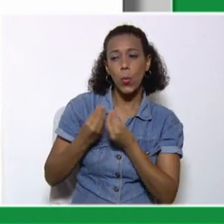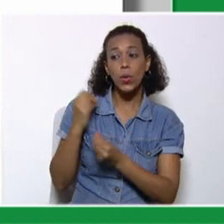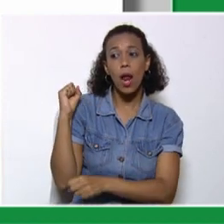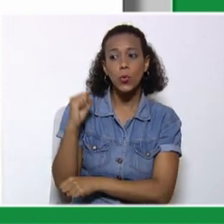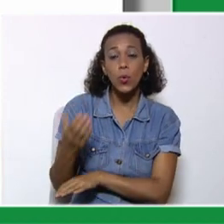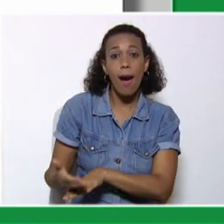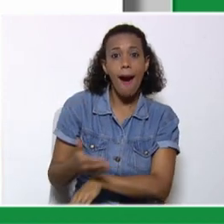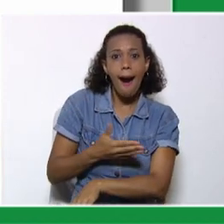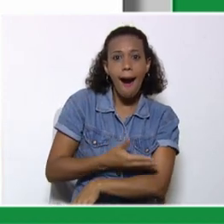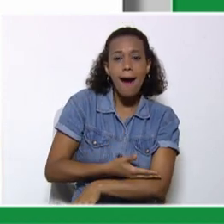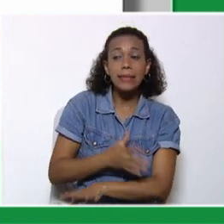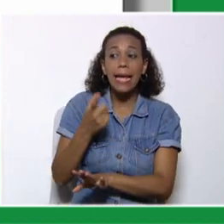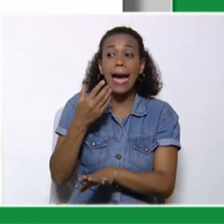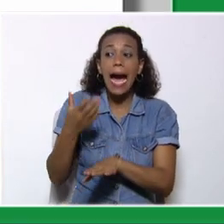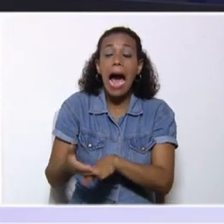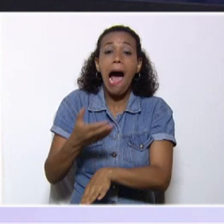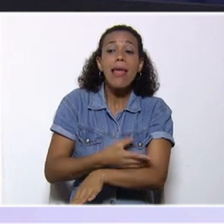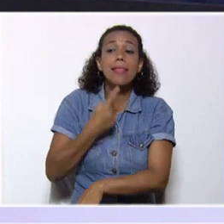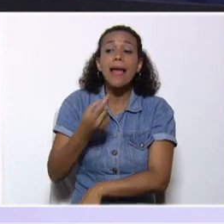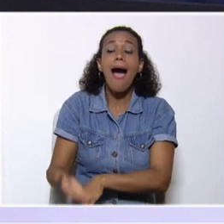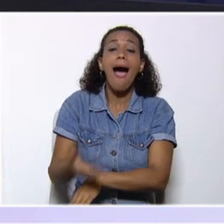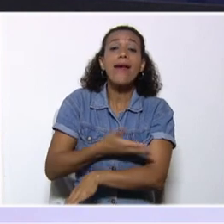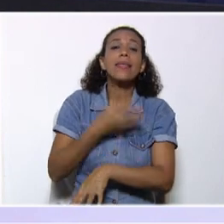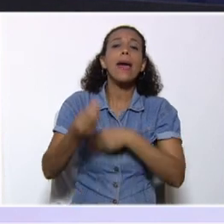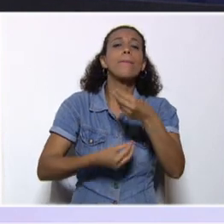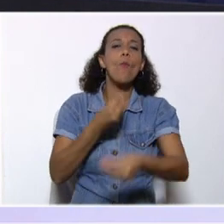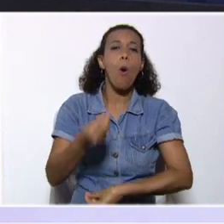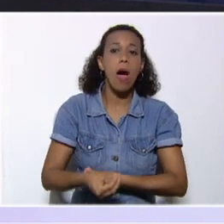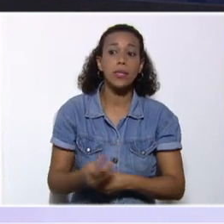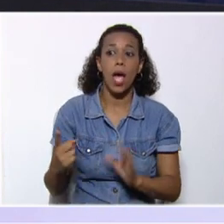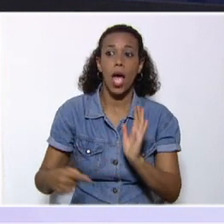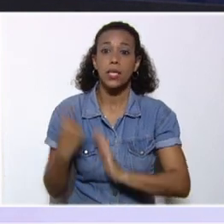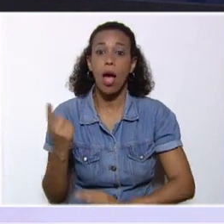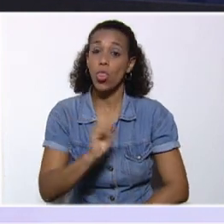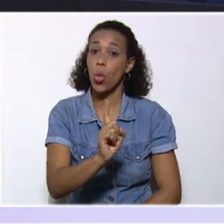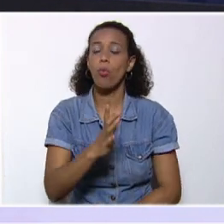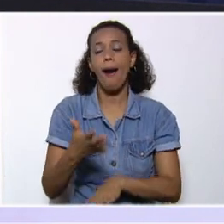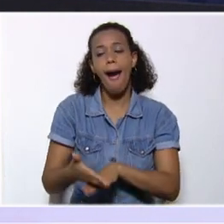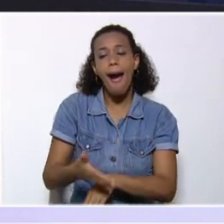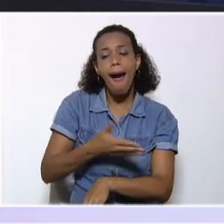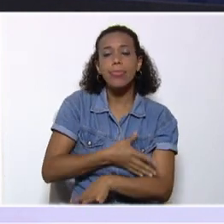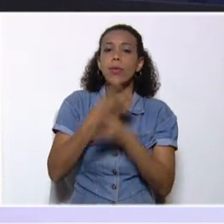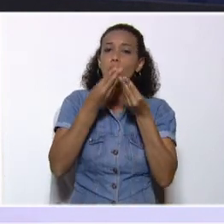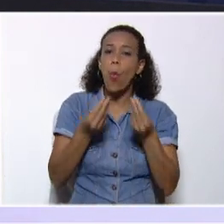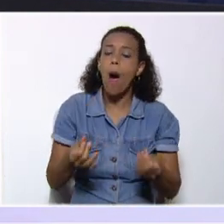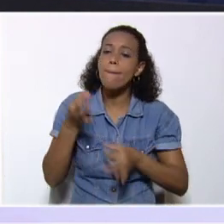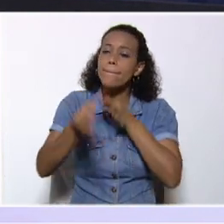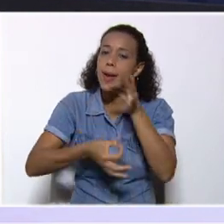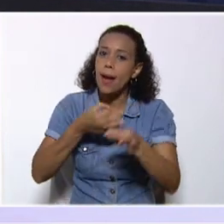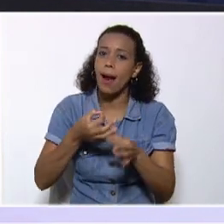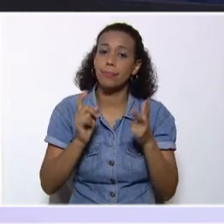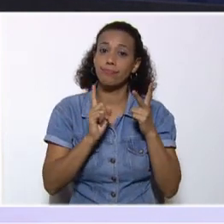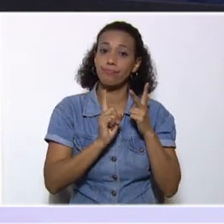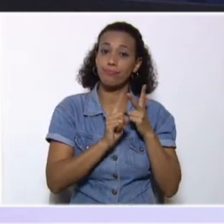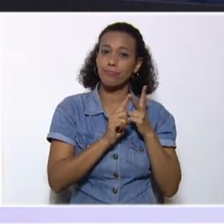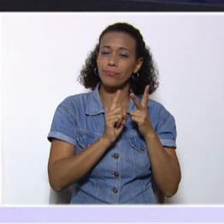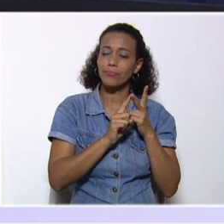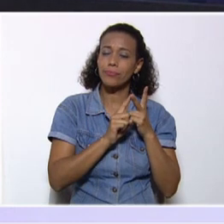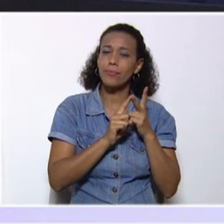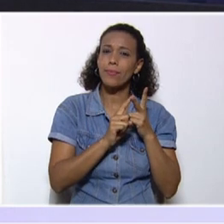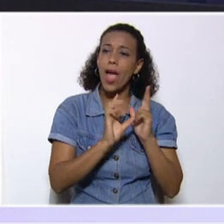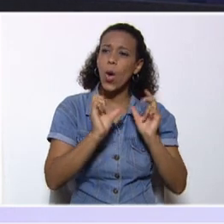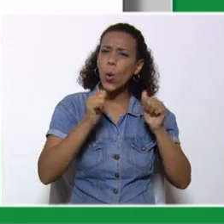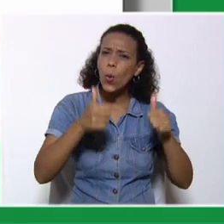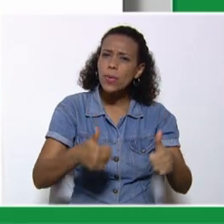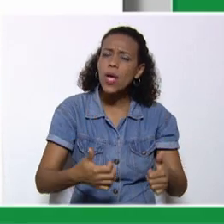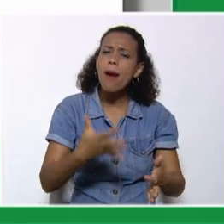previa anticipación. Siempre hay que decirle antes qué es lo que vamos a hacer, qué es lo que viene después. También al momento de dar la explicación del croquis,